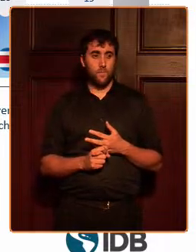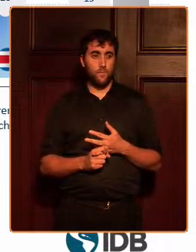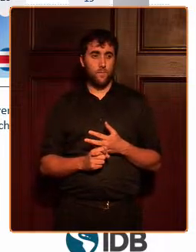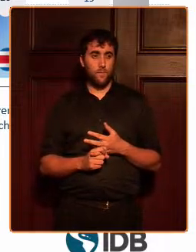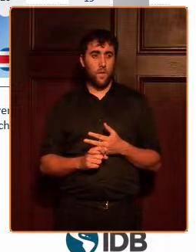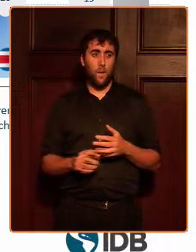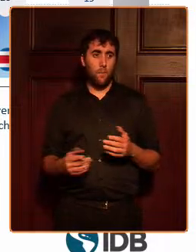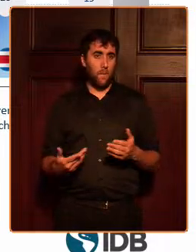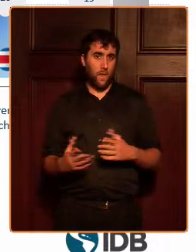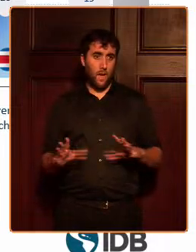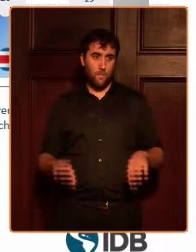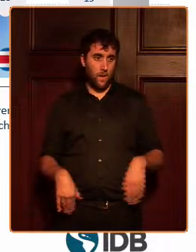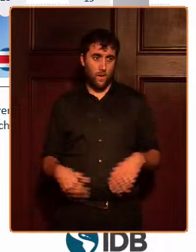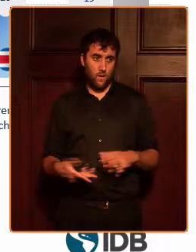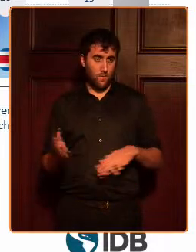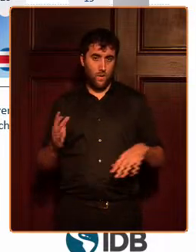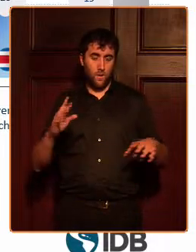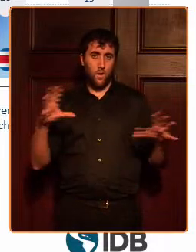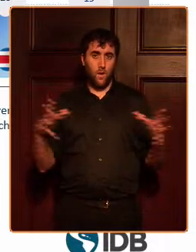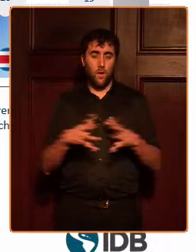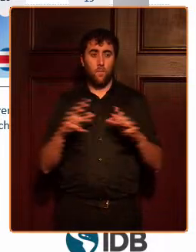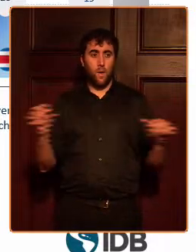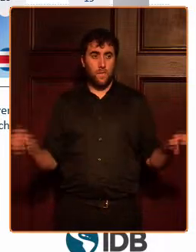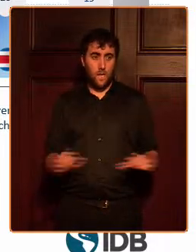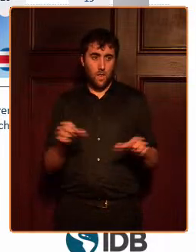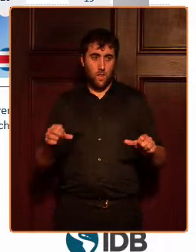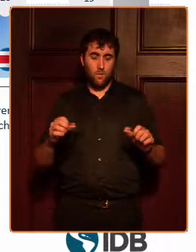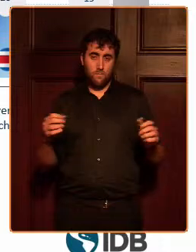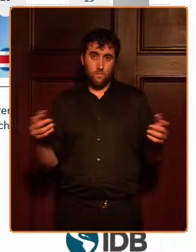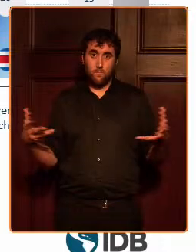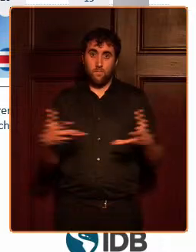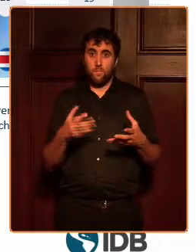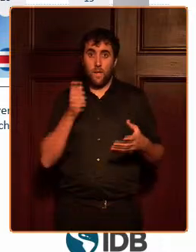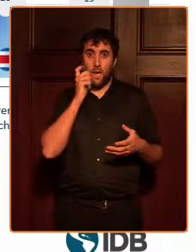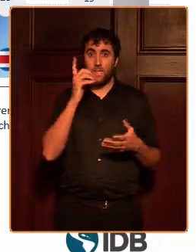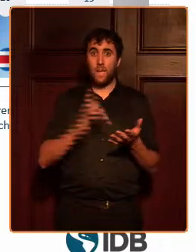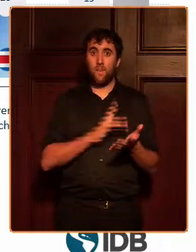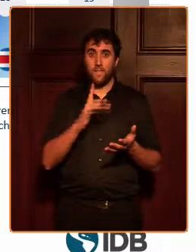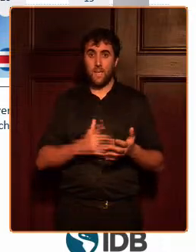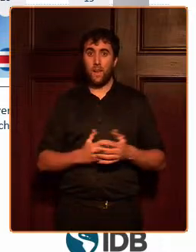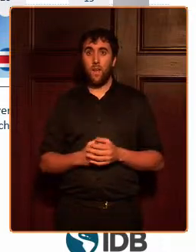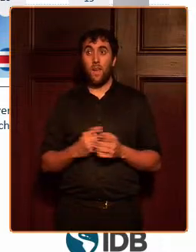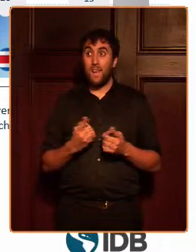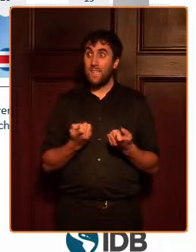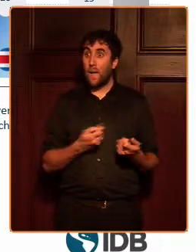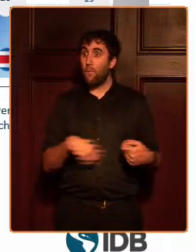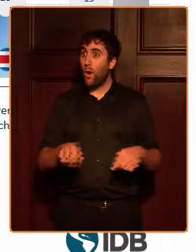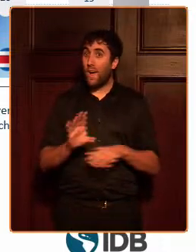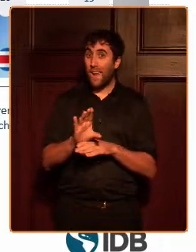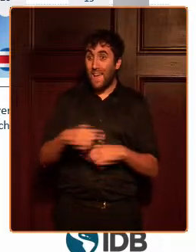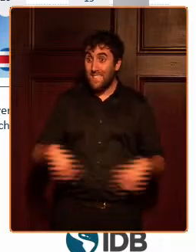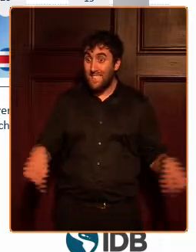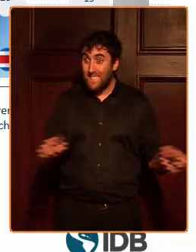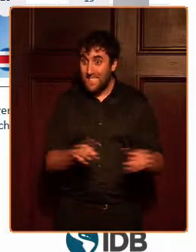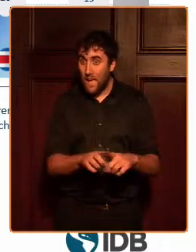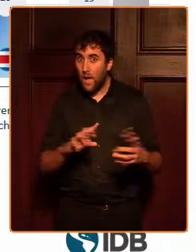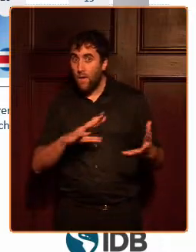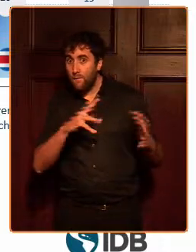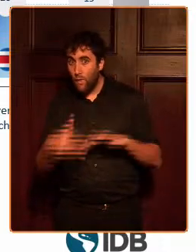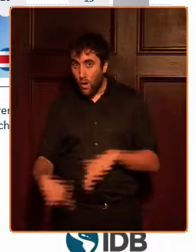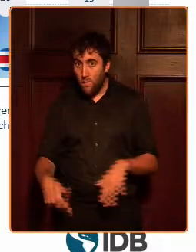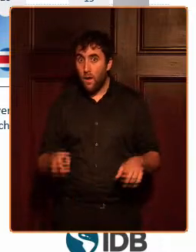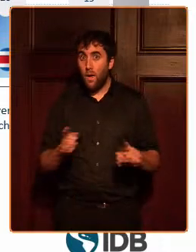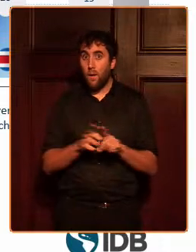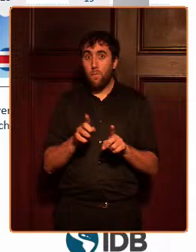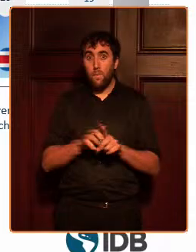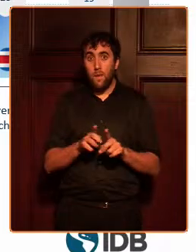Es decir, que si queremos que la inteligencia artificial llegue a las aulas, lo que tenemos que hacer es, como ven aquí, las